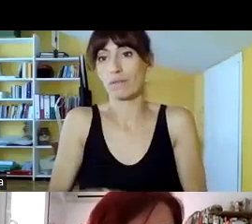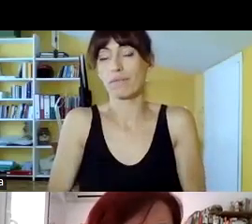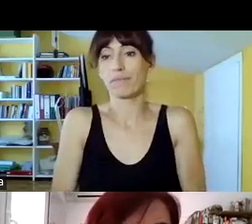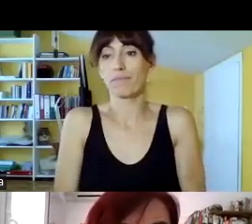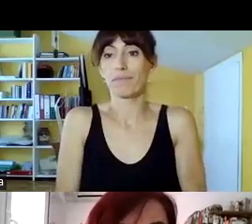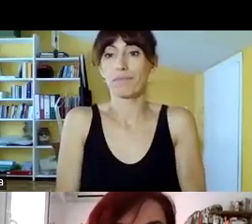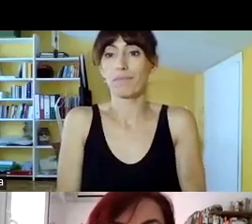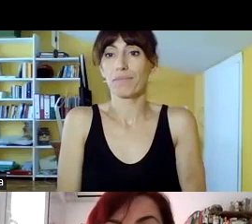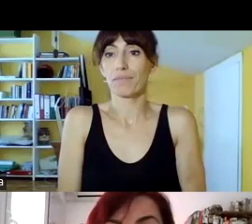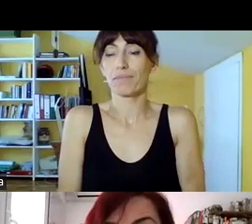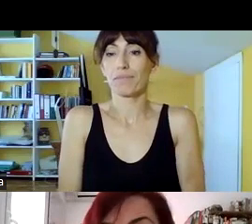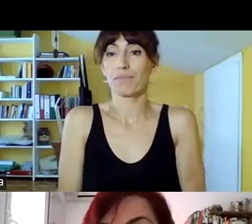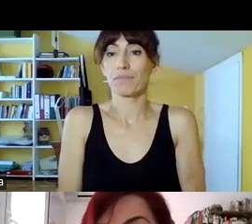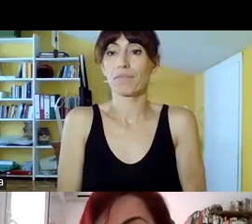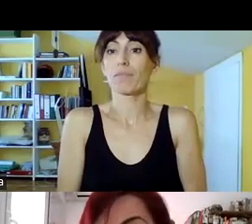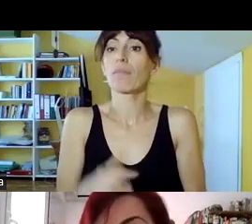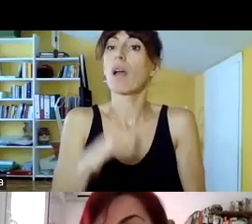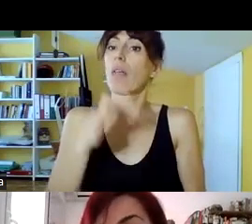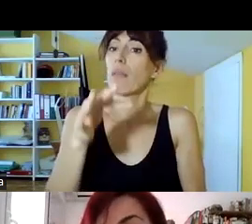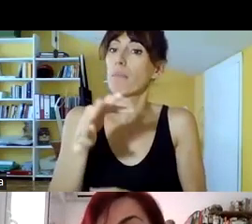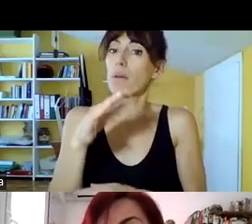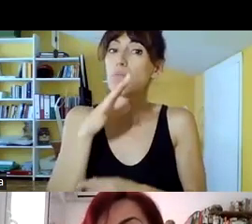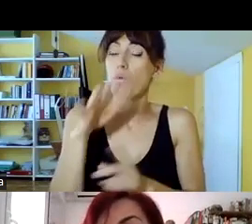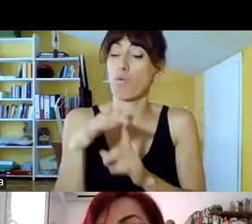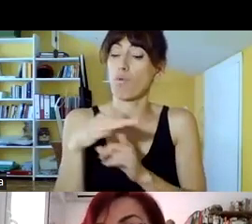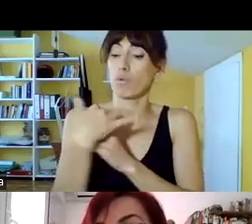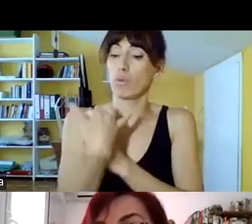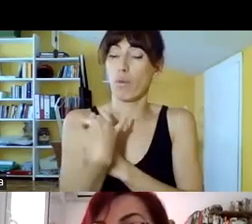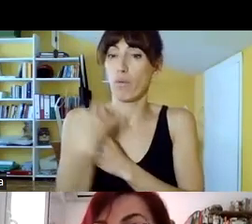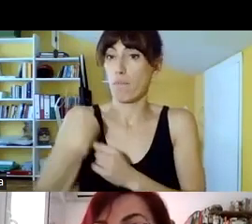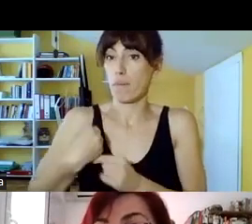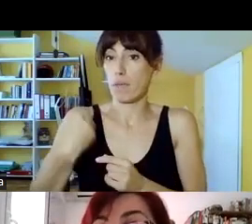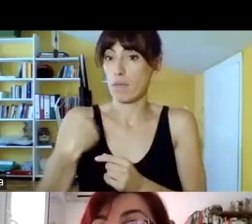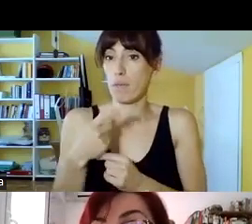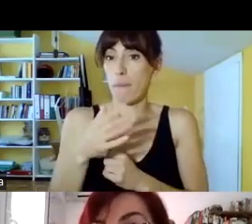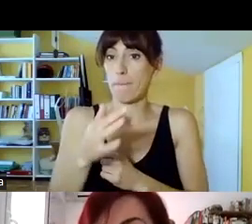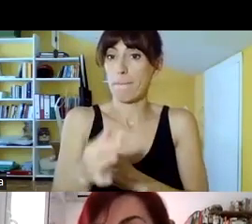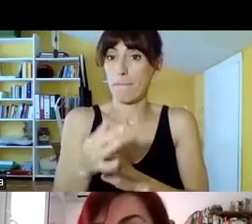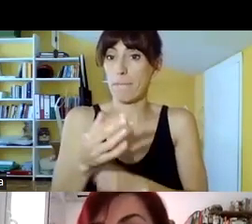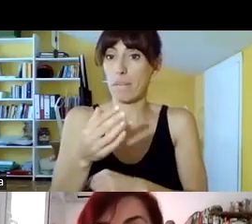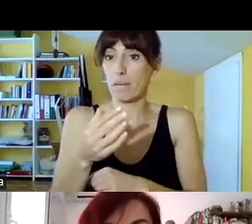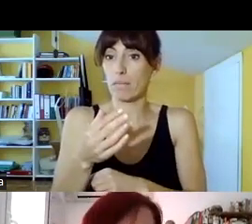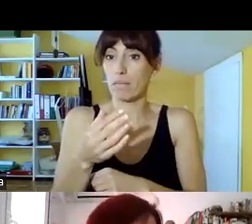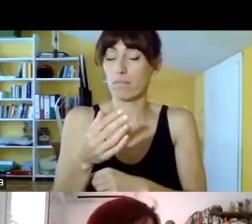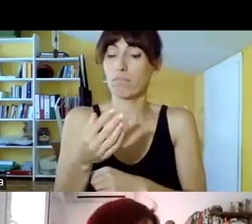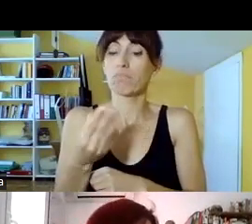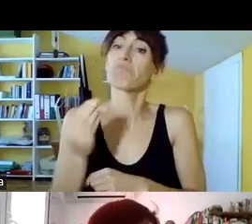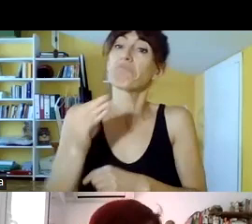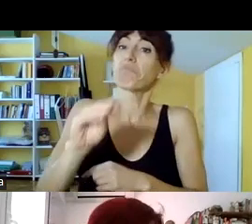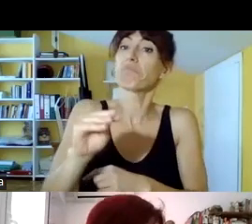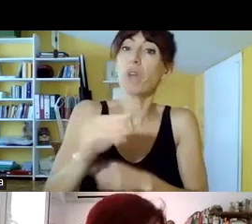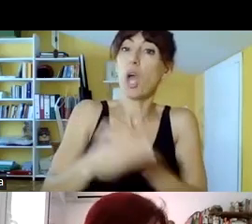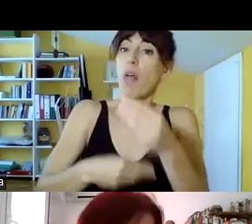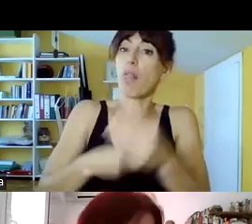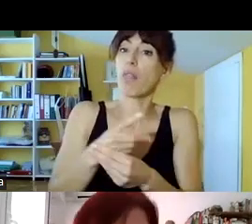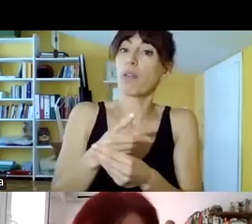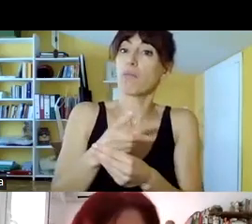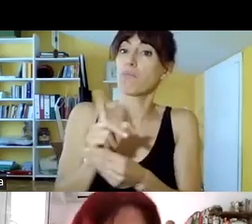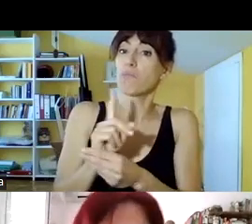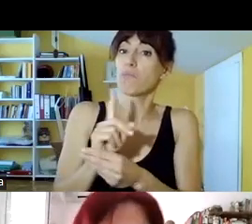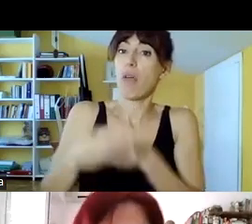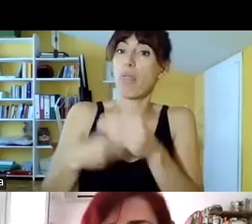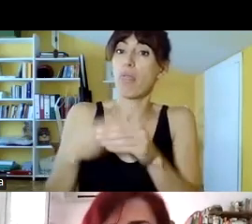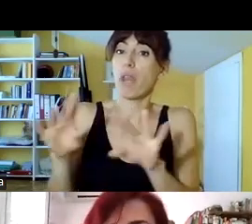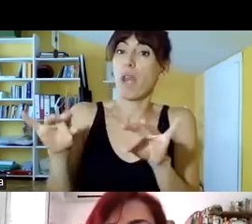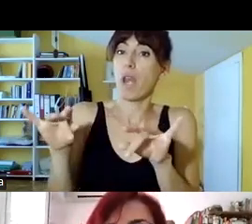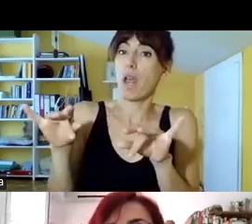esa integración y por esa contextualización, incorpora el no hacer, ¿no? como cualidad y, por tanto,